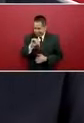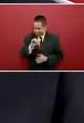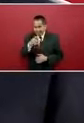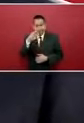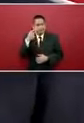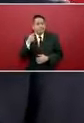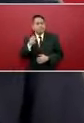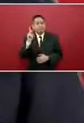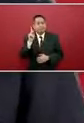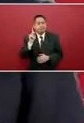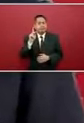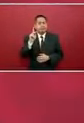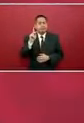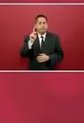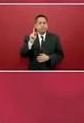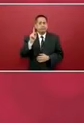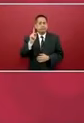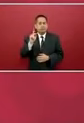pero